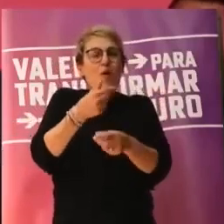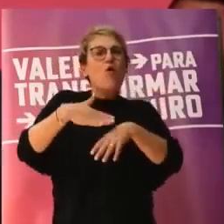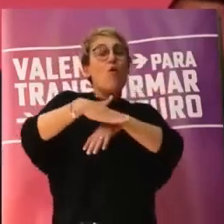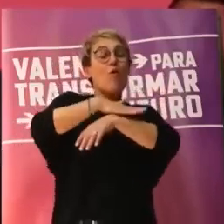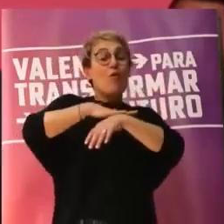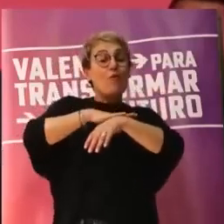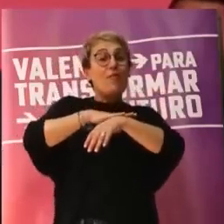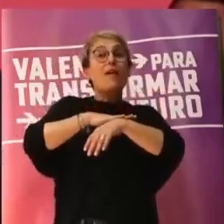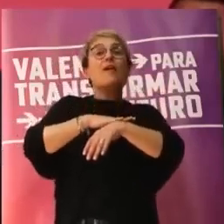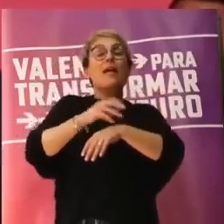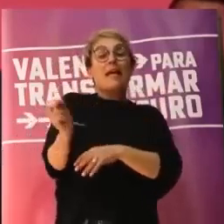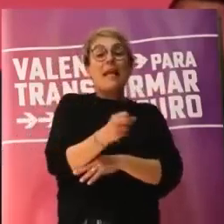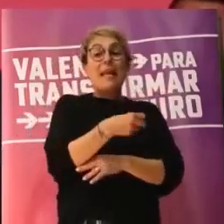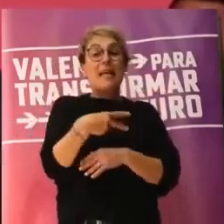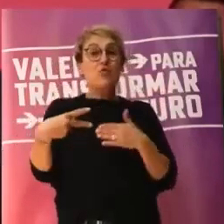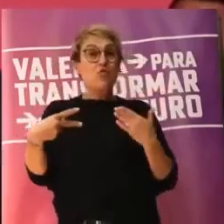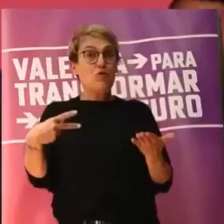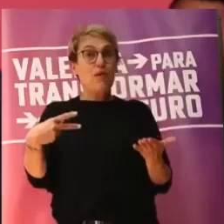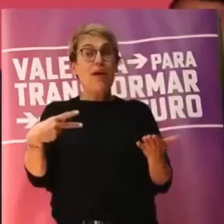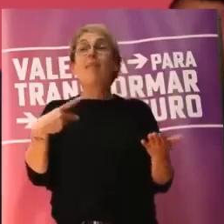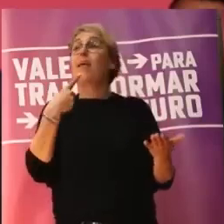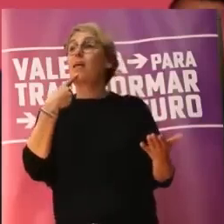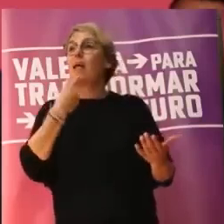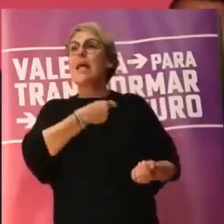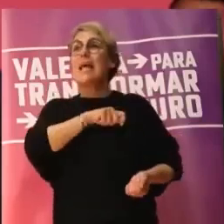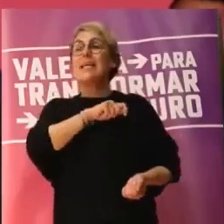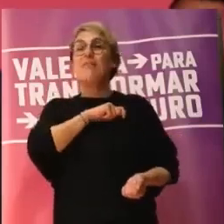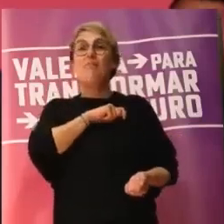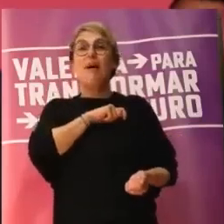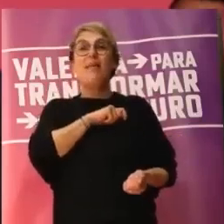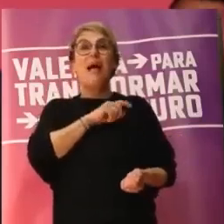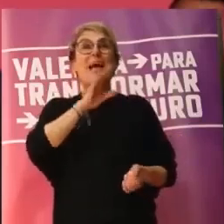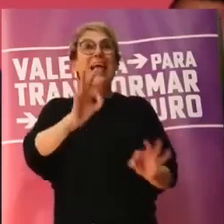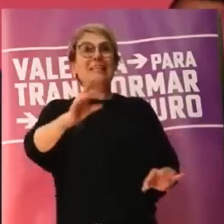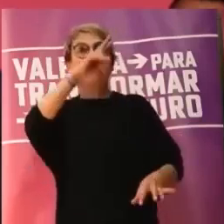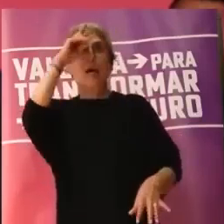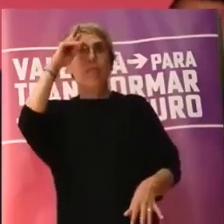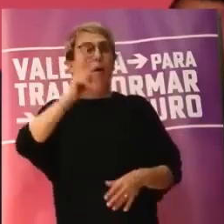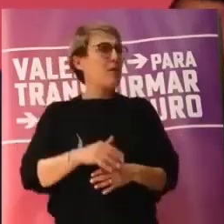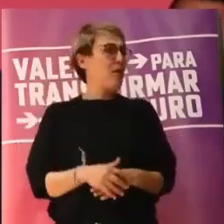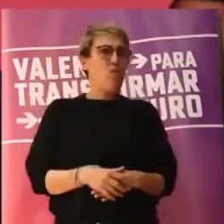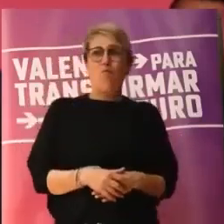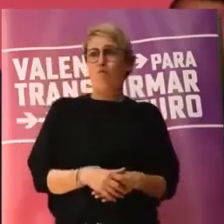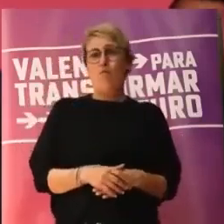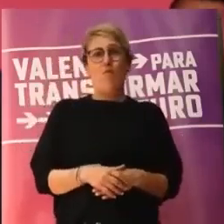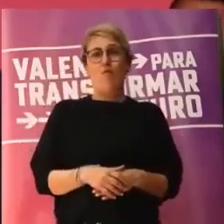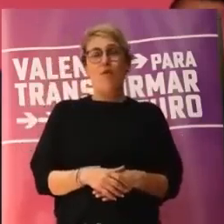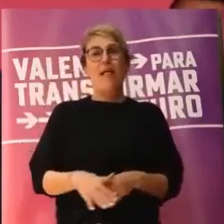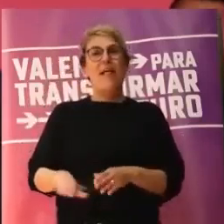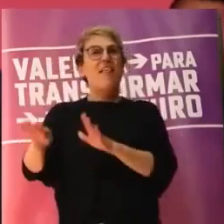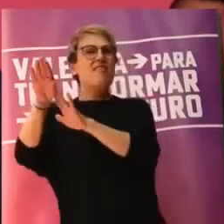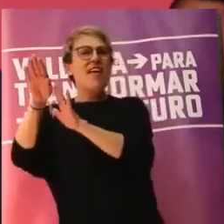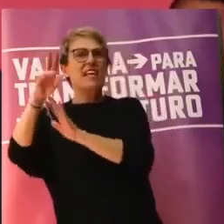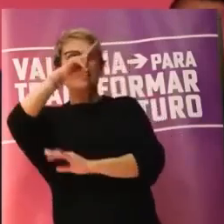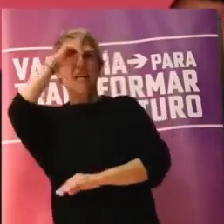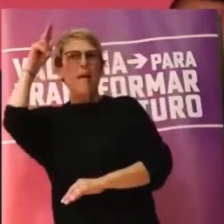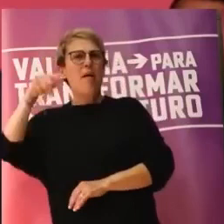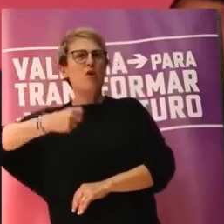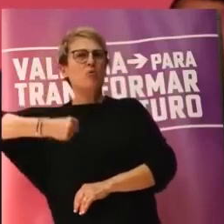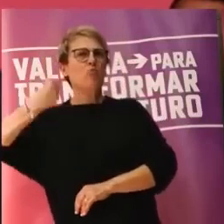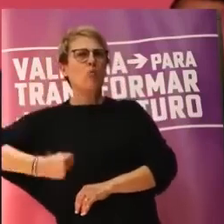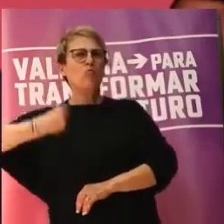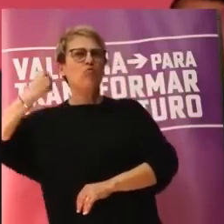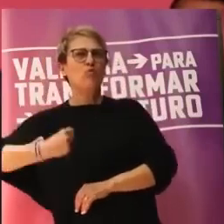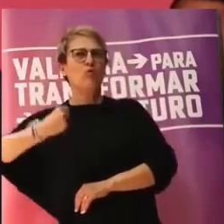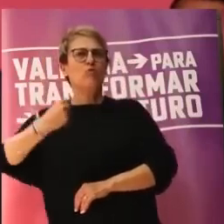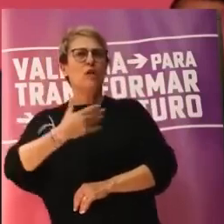el resultado de que España no es Madrid. Y eso es lo que esa derecha madrileña que está dispuesta a